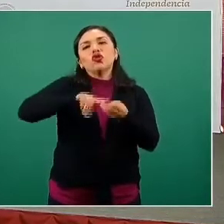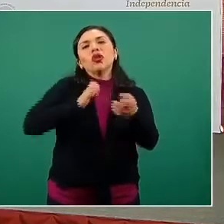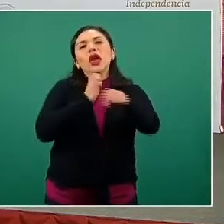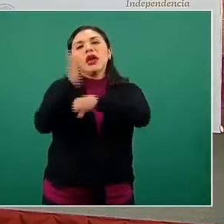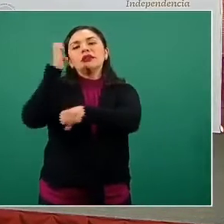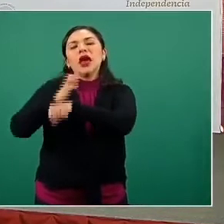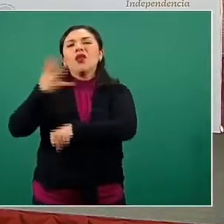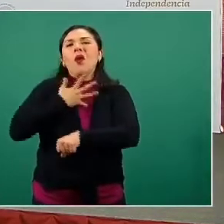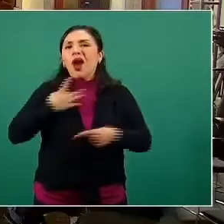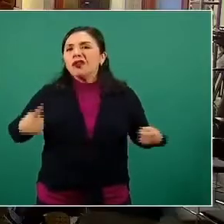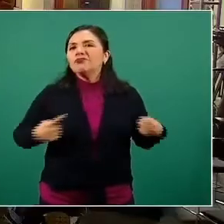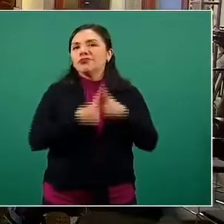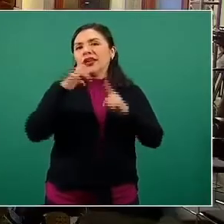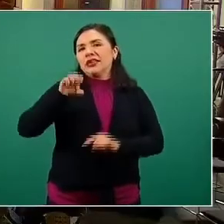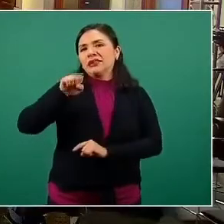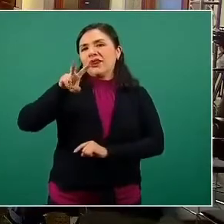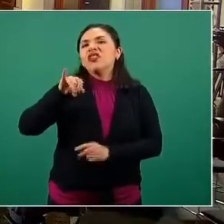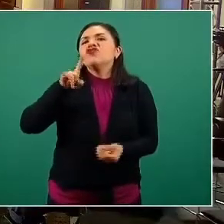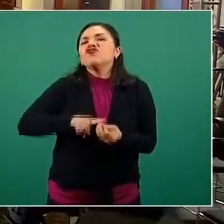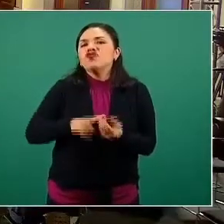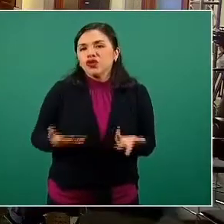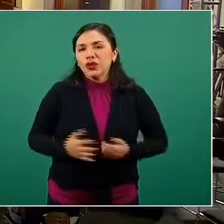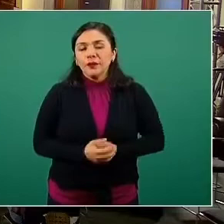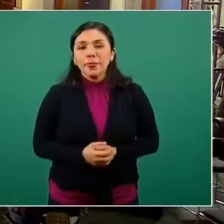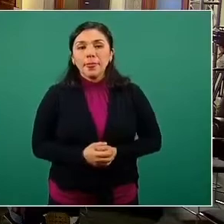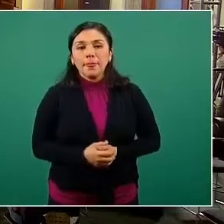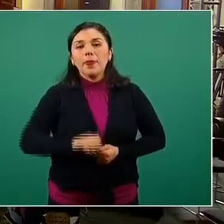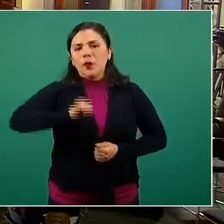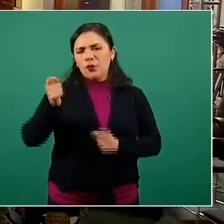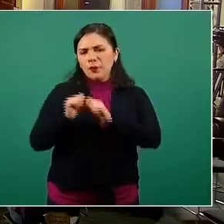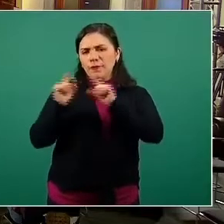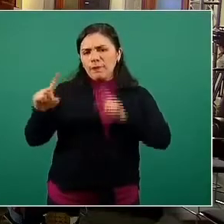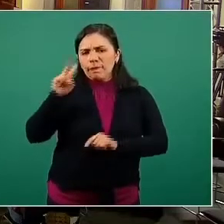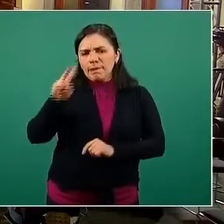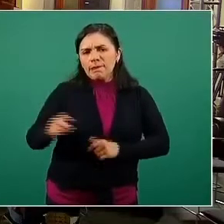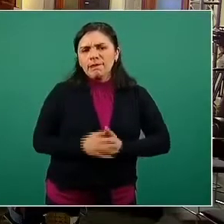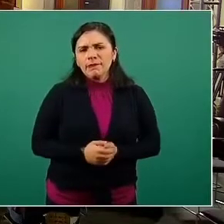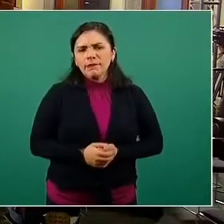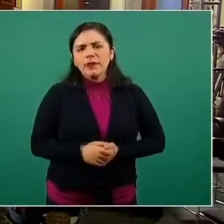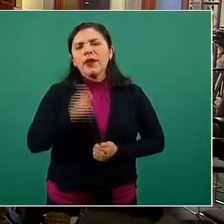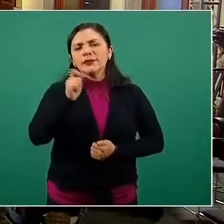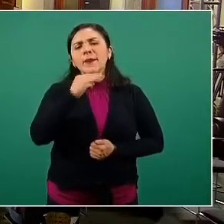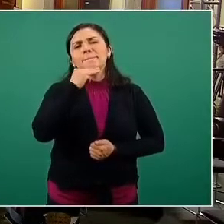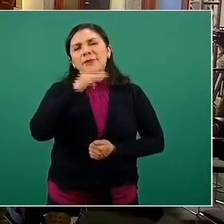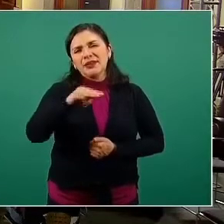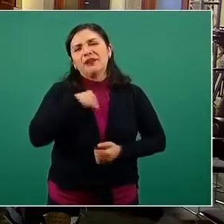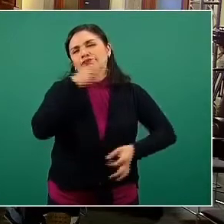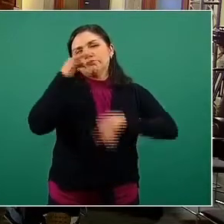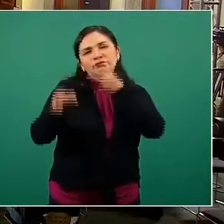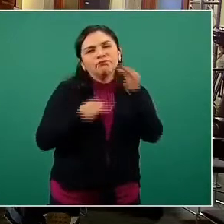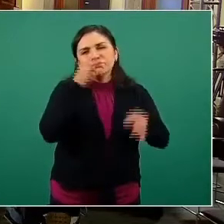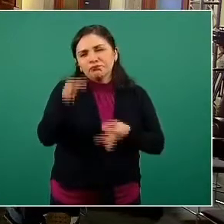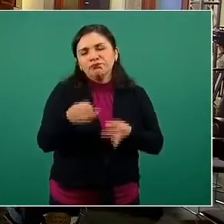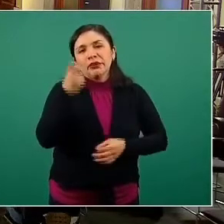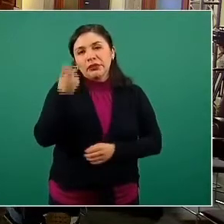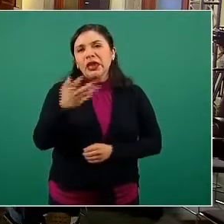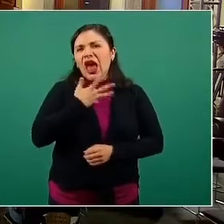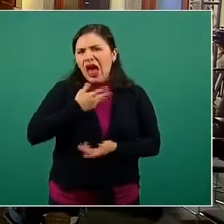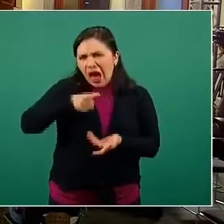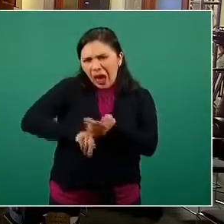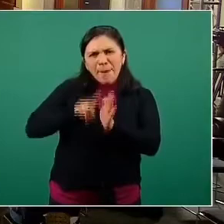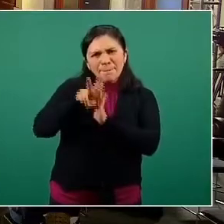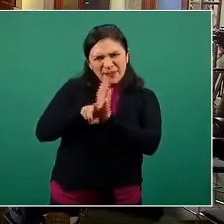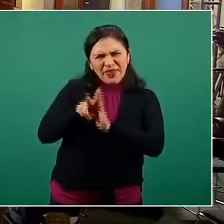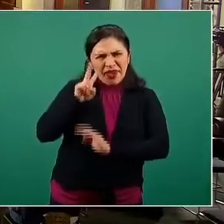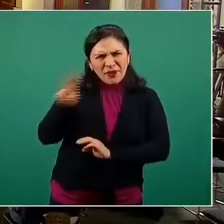se han presentado estos eventos. Me parece que hay otra diapositiva, que es el mensaje de promoción, y me decían que tiene un video, ¿verdad?